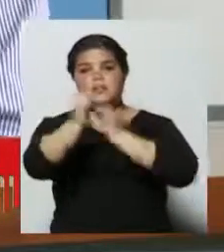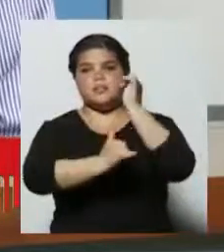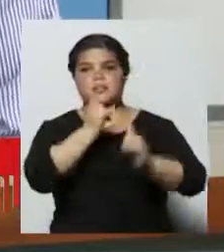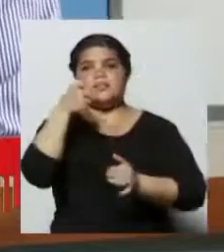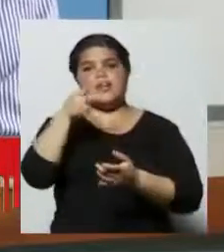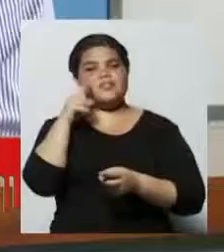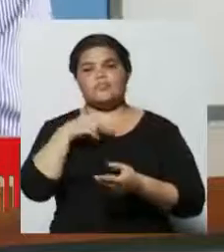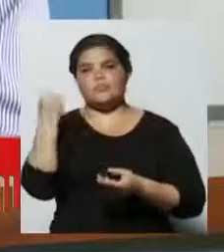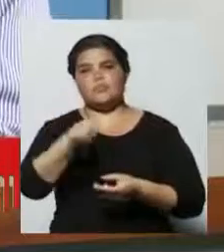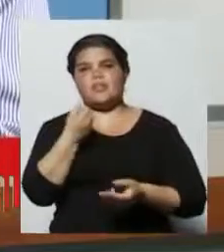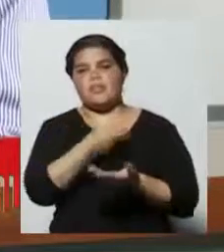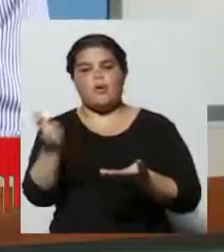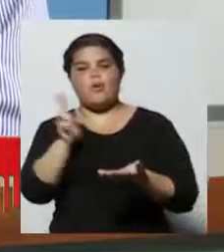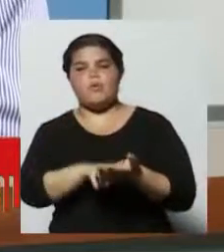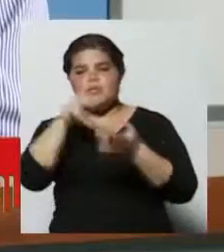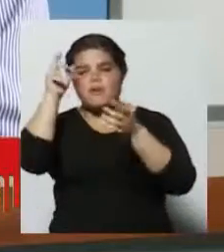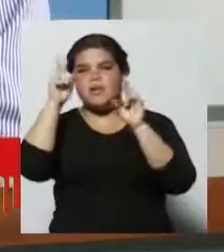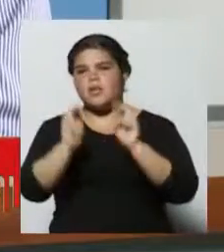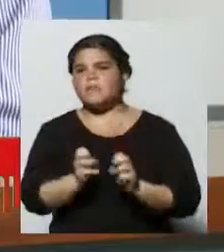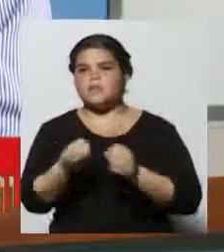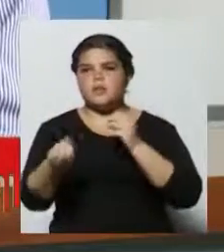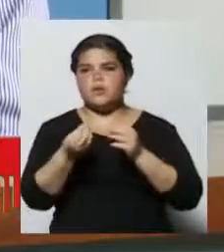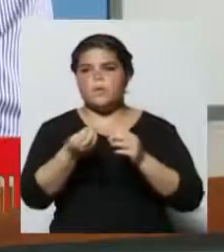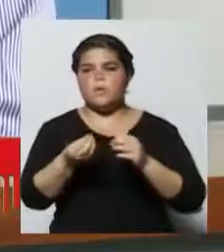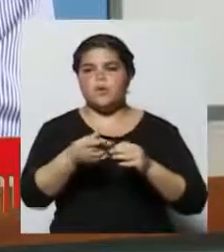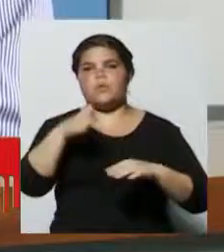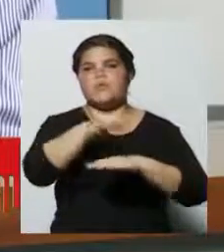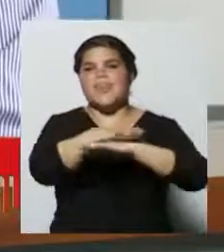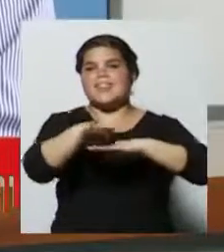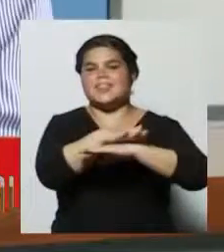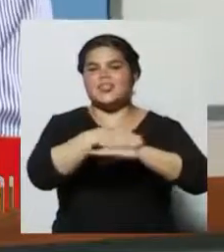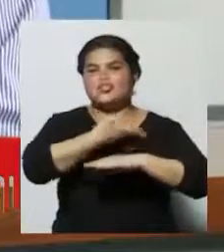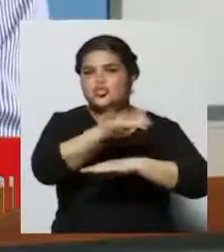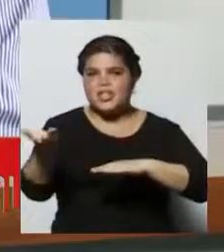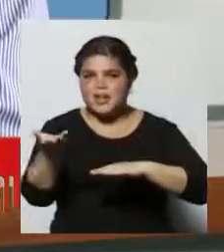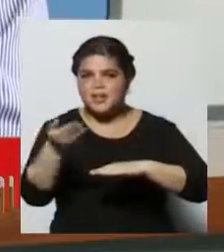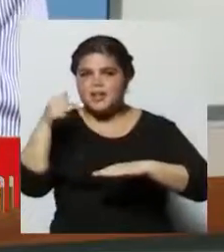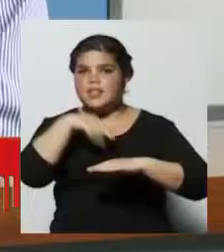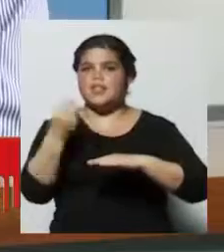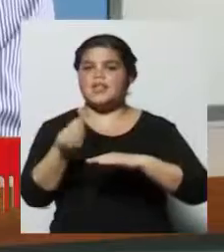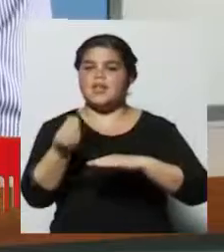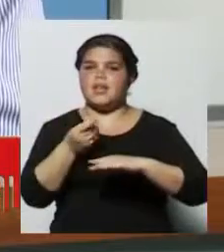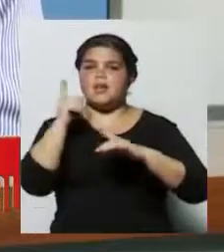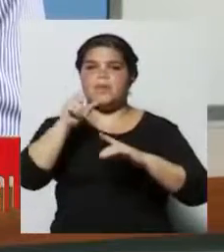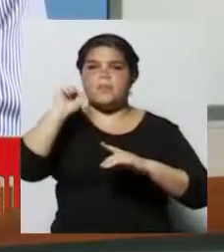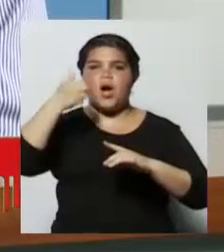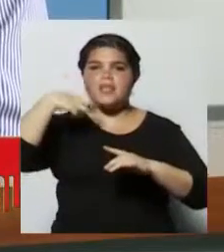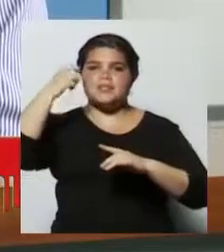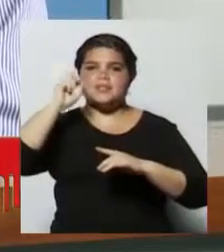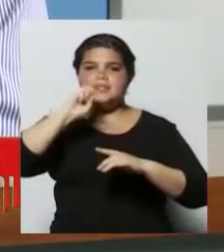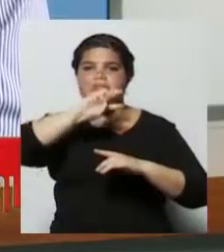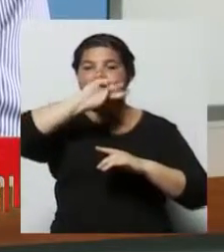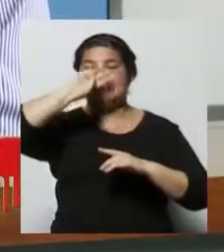reverlo. Por eso también el informe habla de una tarifa social, teniendo en cuenta por ahí la base de datos del ANSES, que podría ser